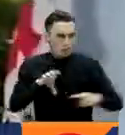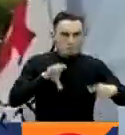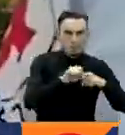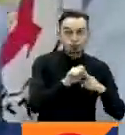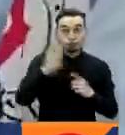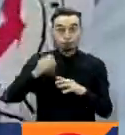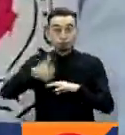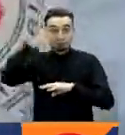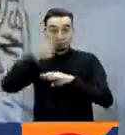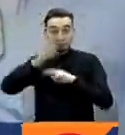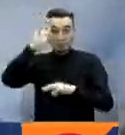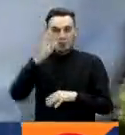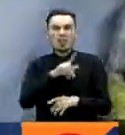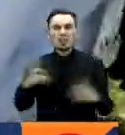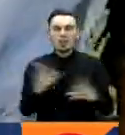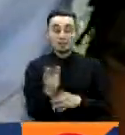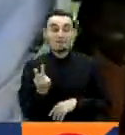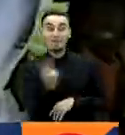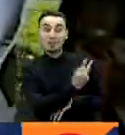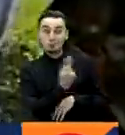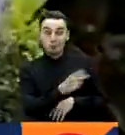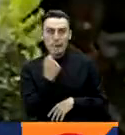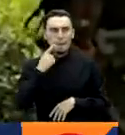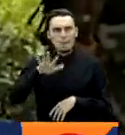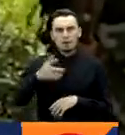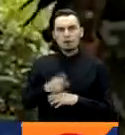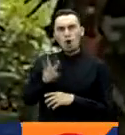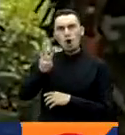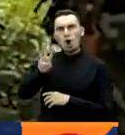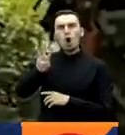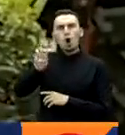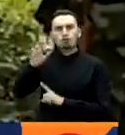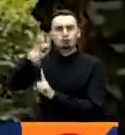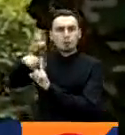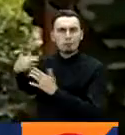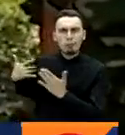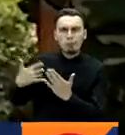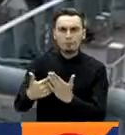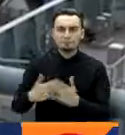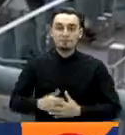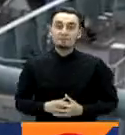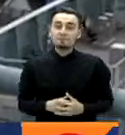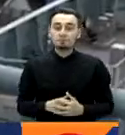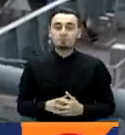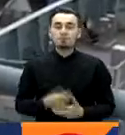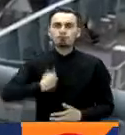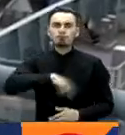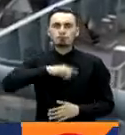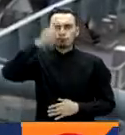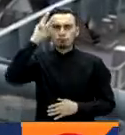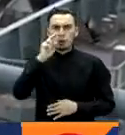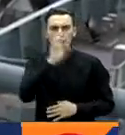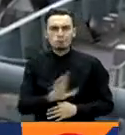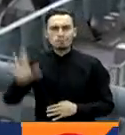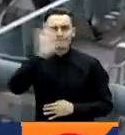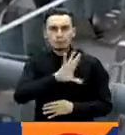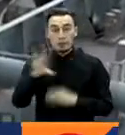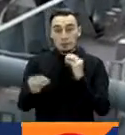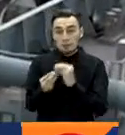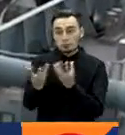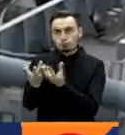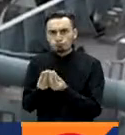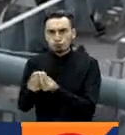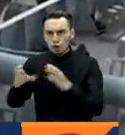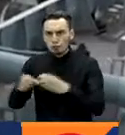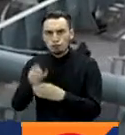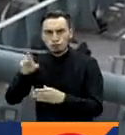oficial en cautiverio en Venezuela durante los últimos 8 meses. Nuestro Ejército Nacional, con la Oficina de Atención